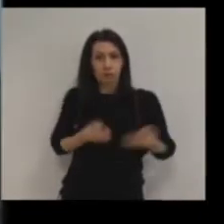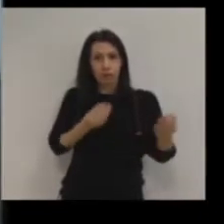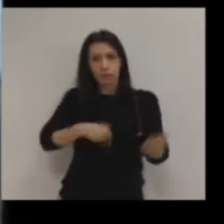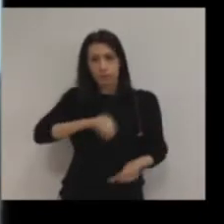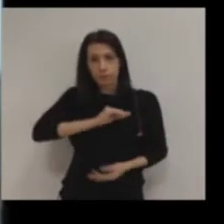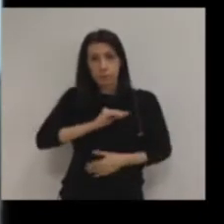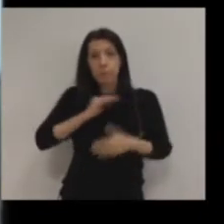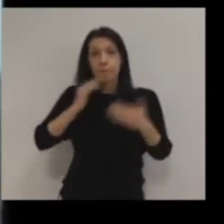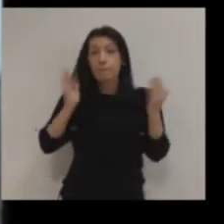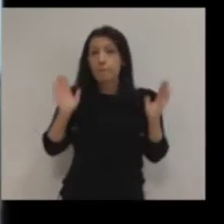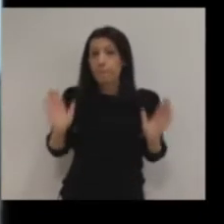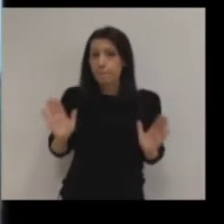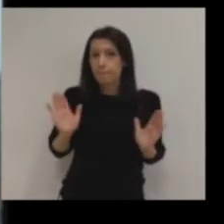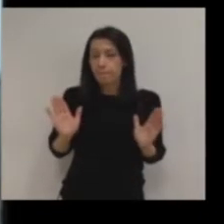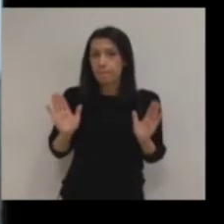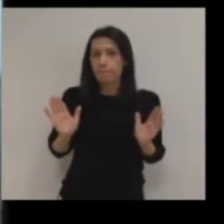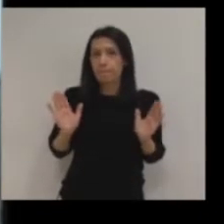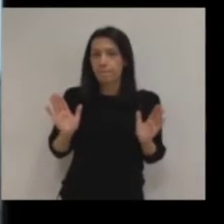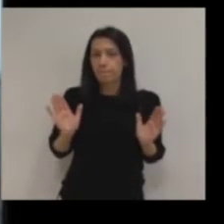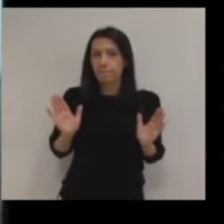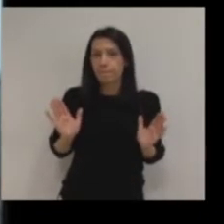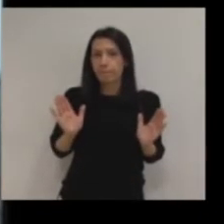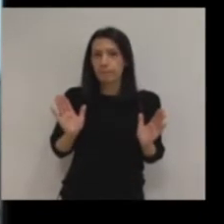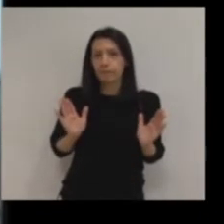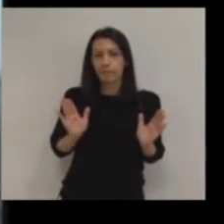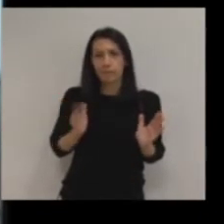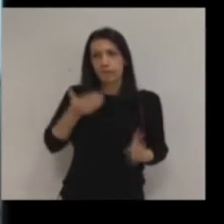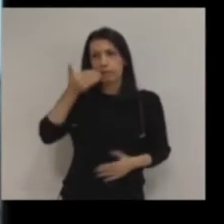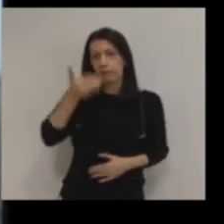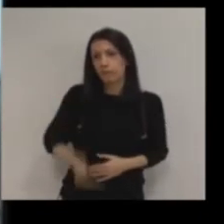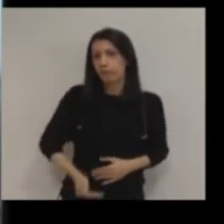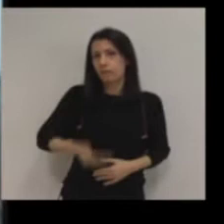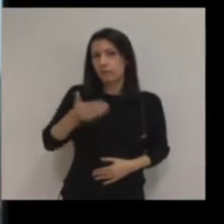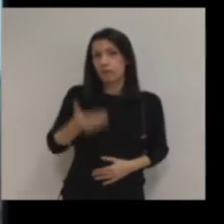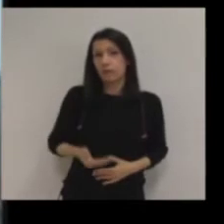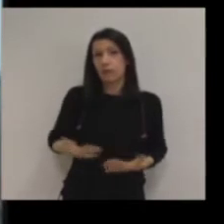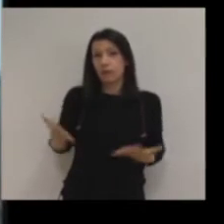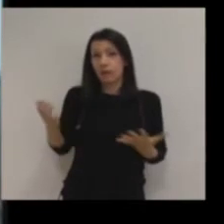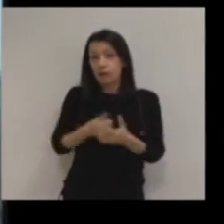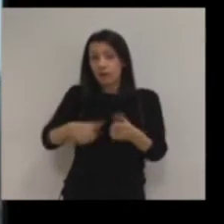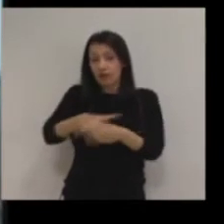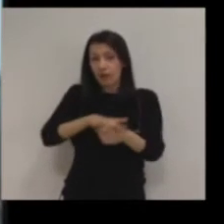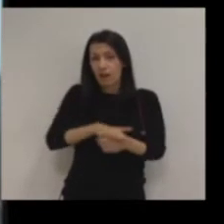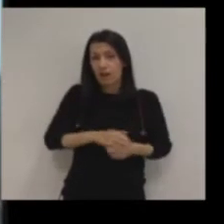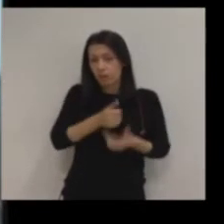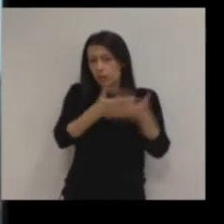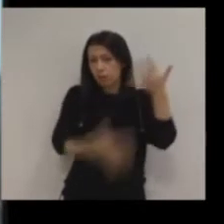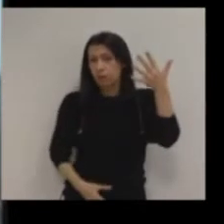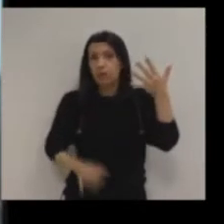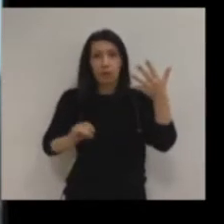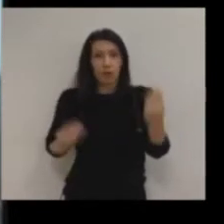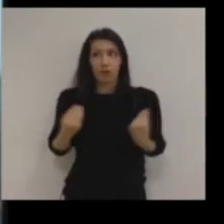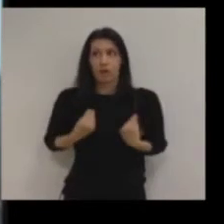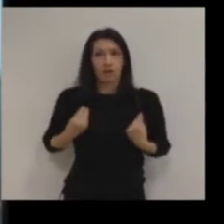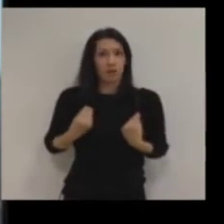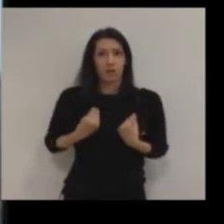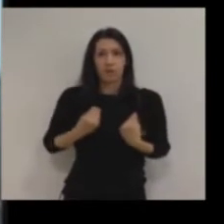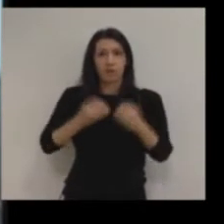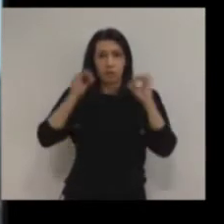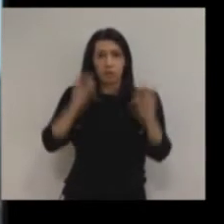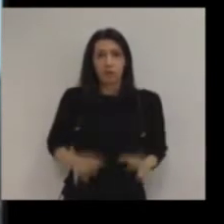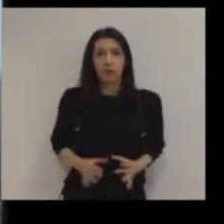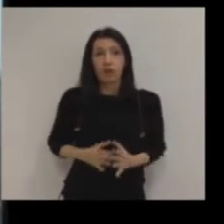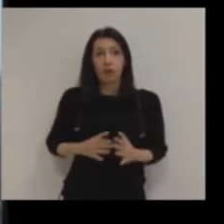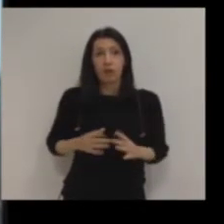justicia, pero es tan importante como, o sea, todas las áreas son tantas como las de la vida misma, y